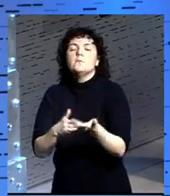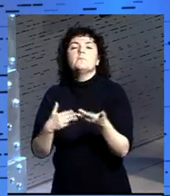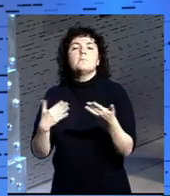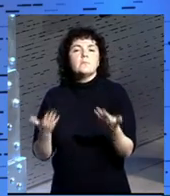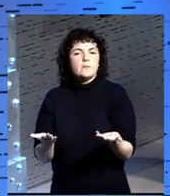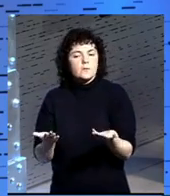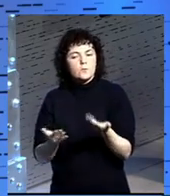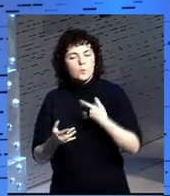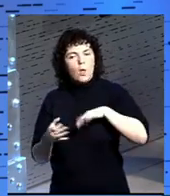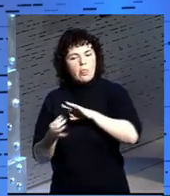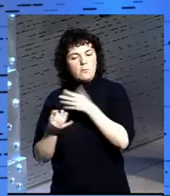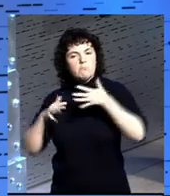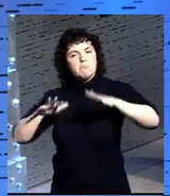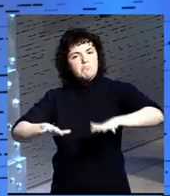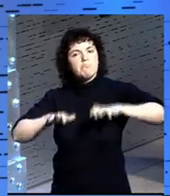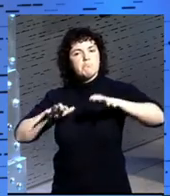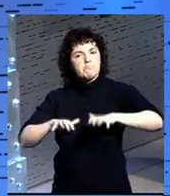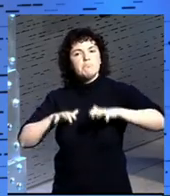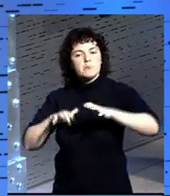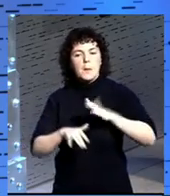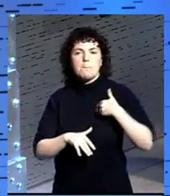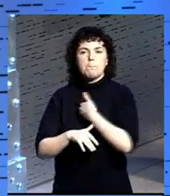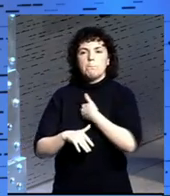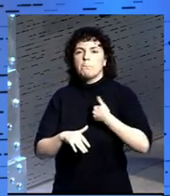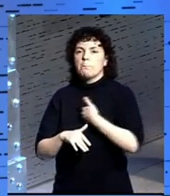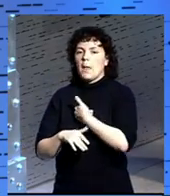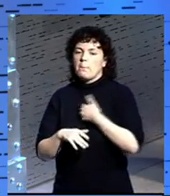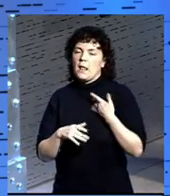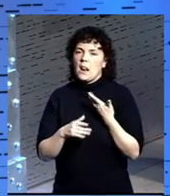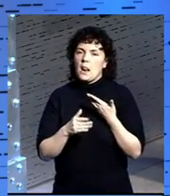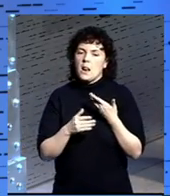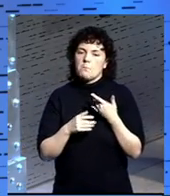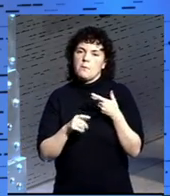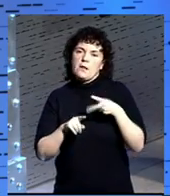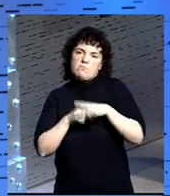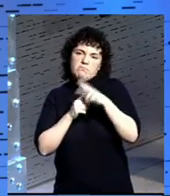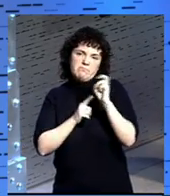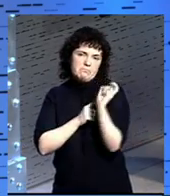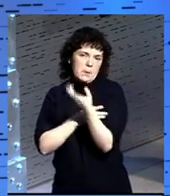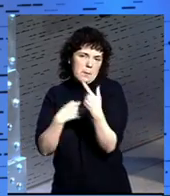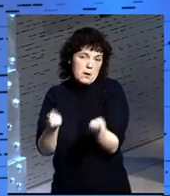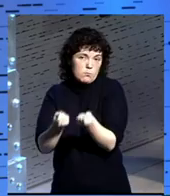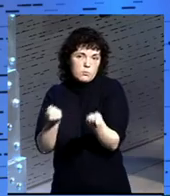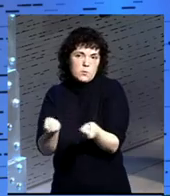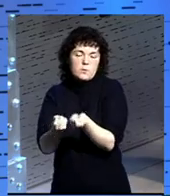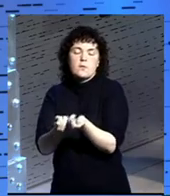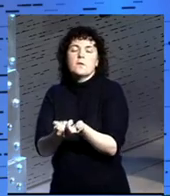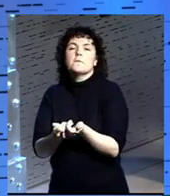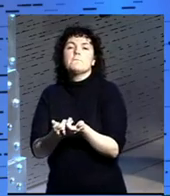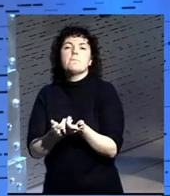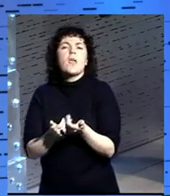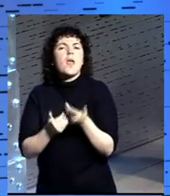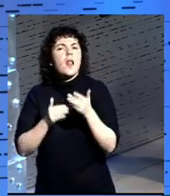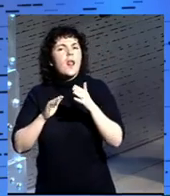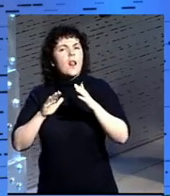que tuvimos que ir aprendiendo sobre la marcha cuál era el papel que jugaban esos otros mecanismos, ¿no? Y bueno, y al